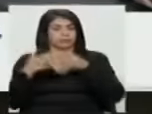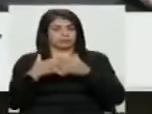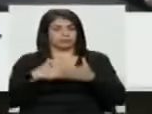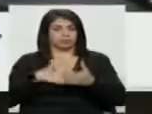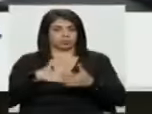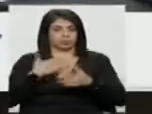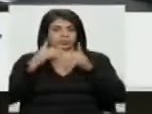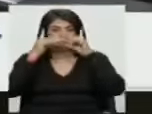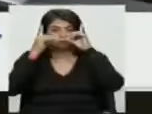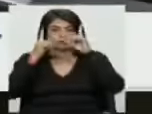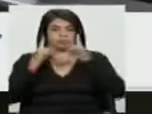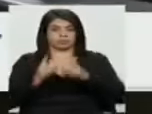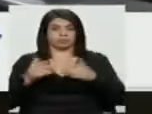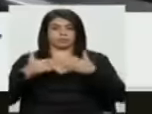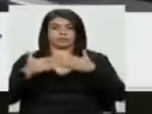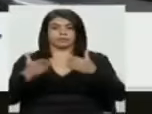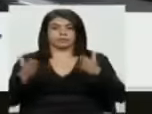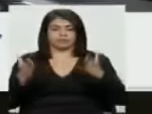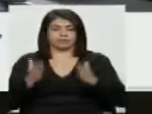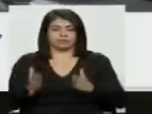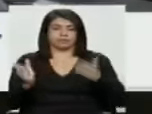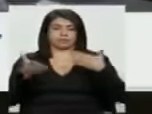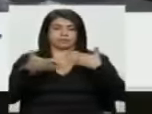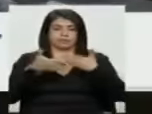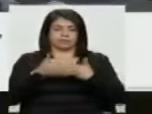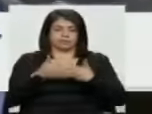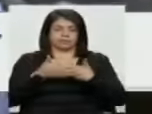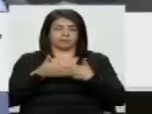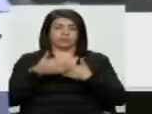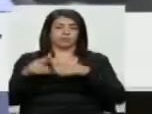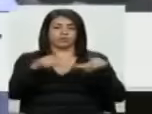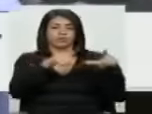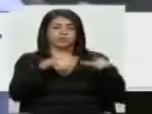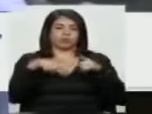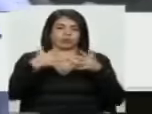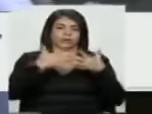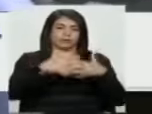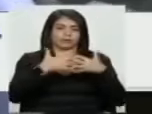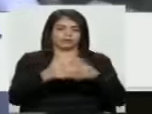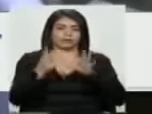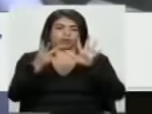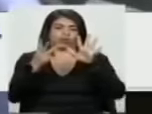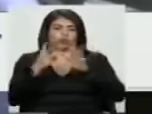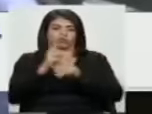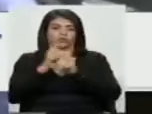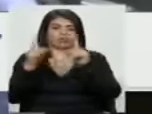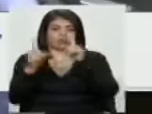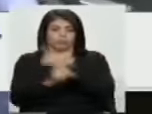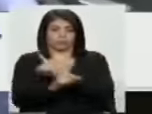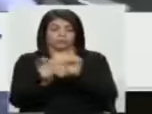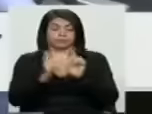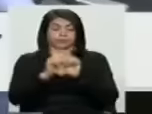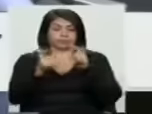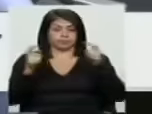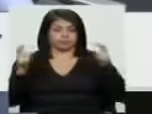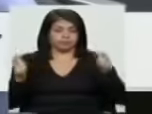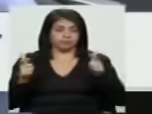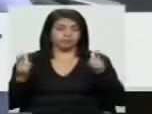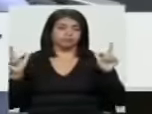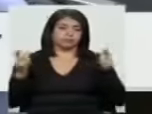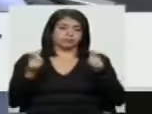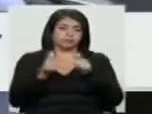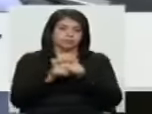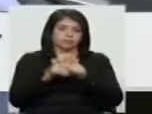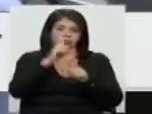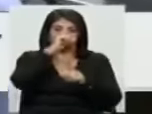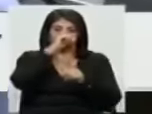facultades. 7. Apertura y cierre de sedes. 8. Modificación, ampliación o reducción